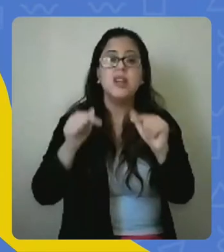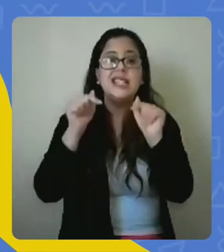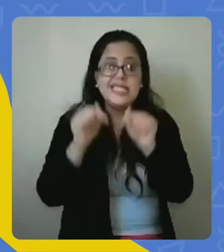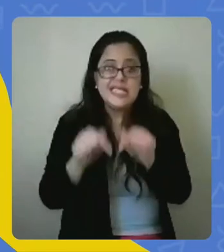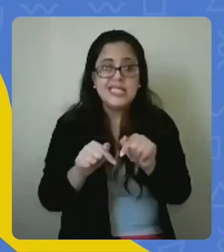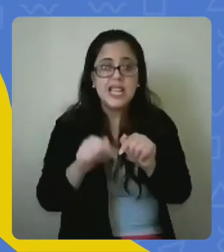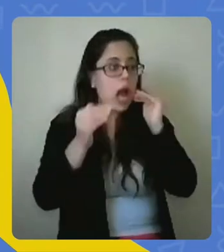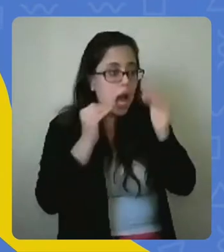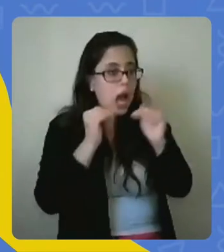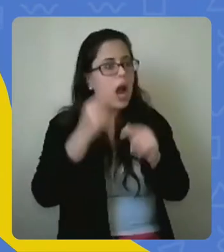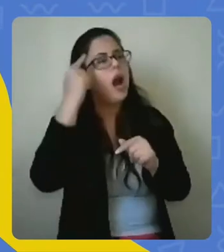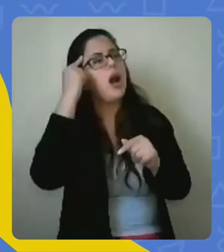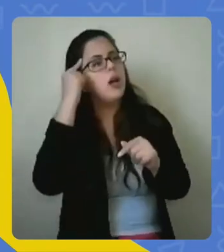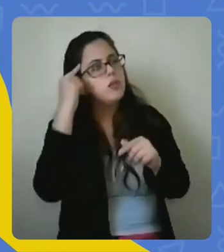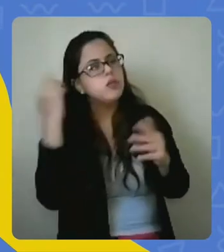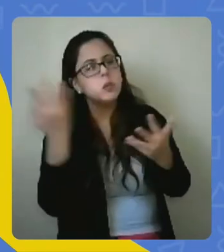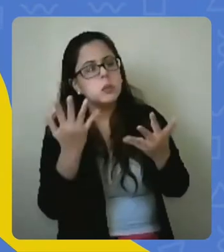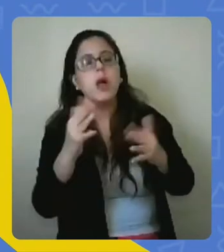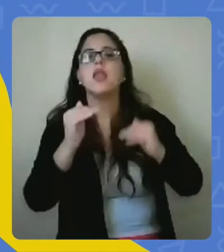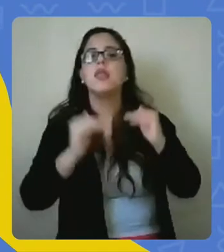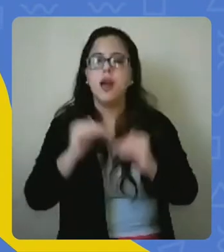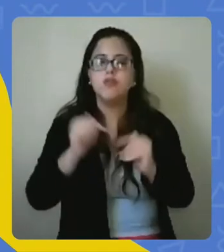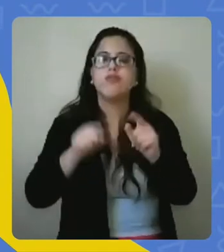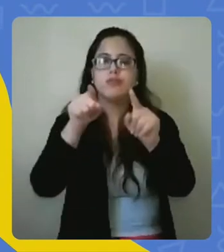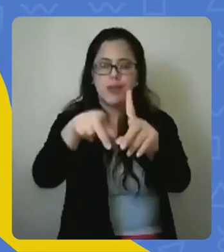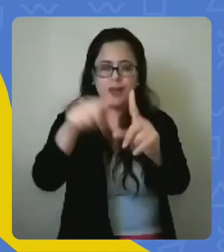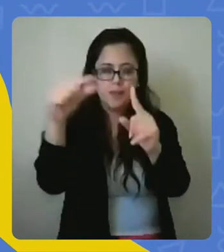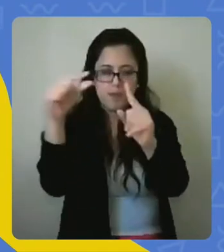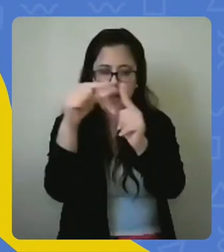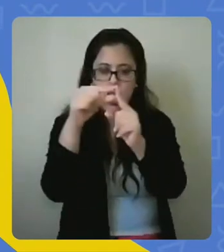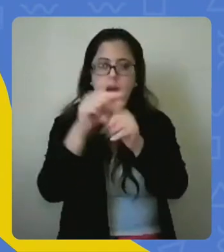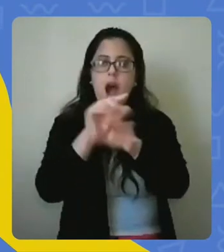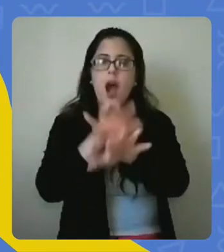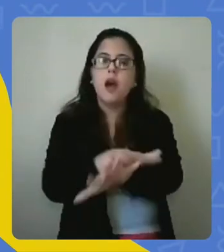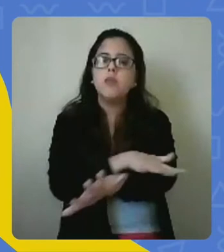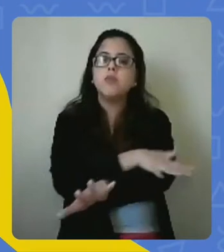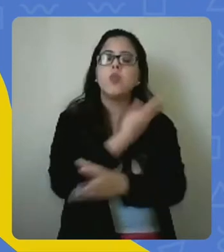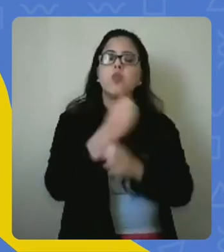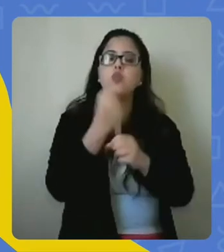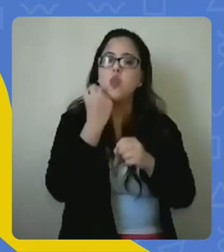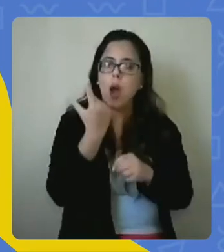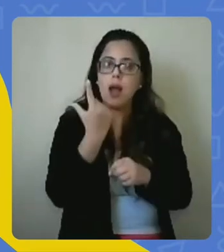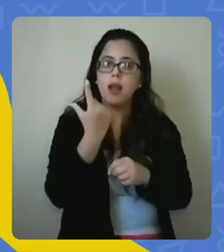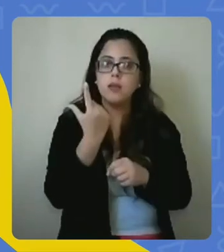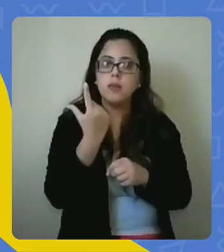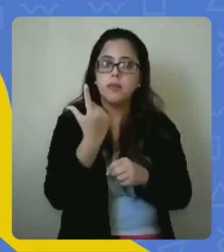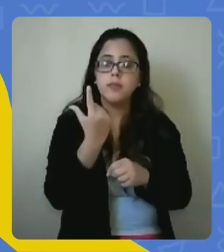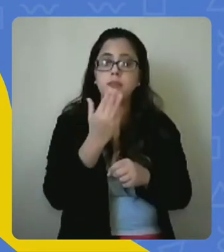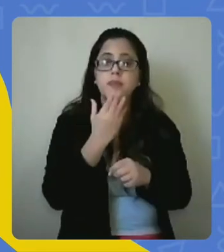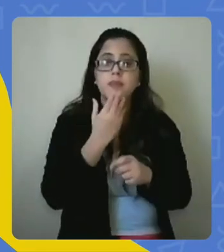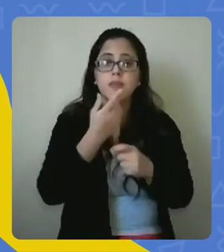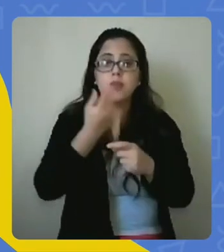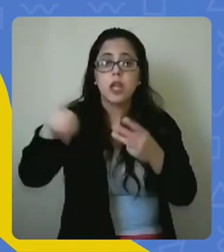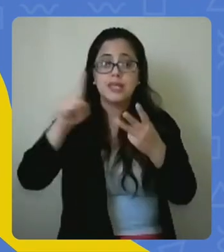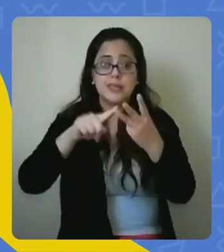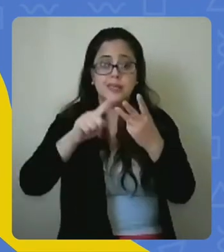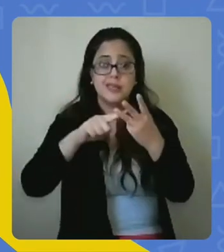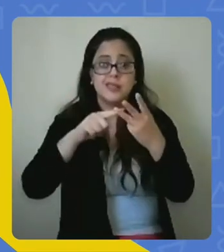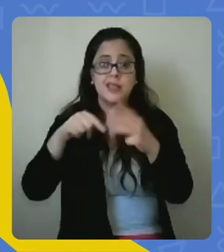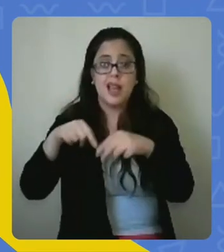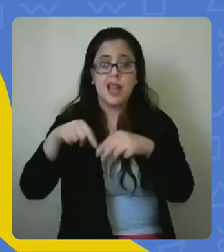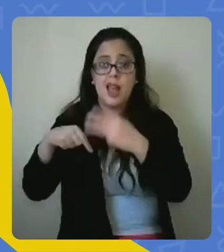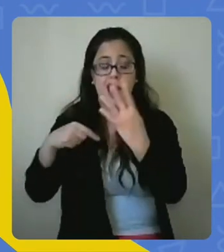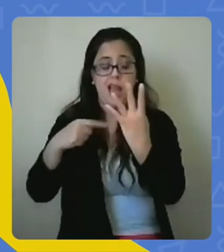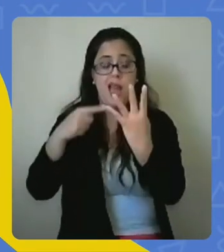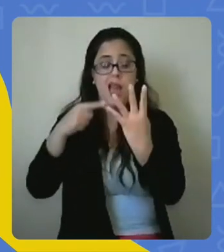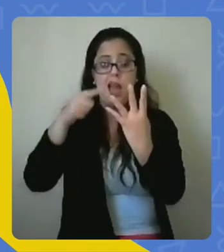qué piensan en función de esa palabra y qué emoción se les despliega. Y después está la tercera carta, que tienen la